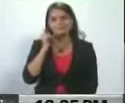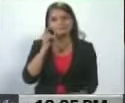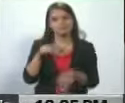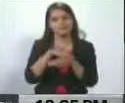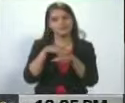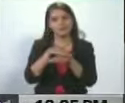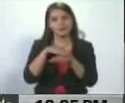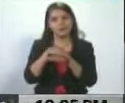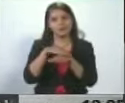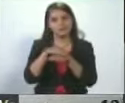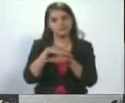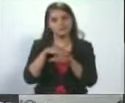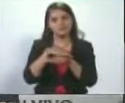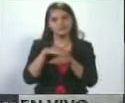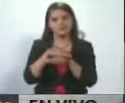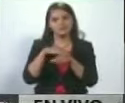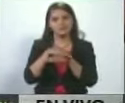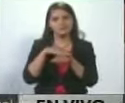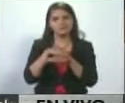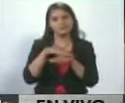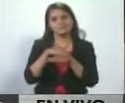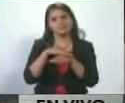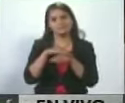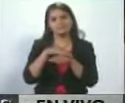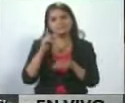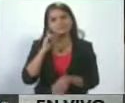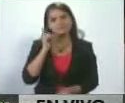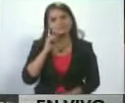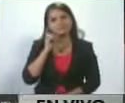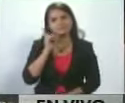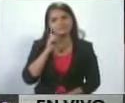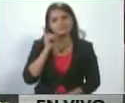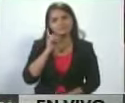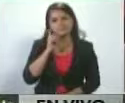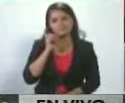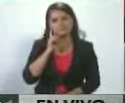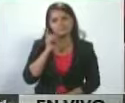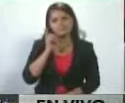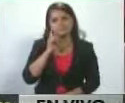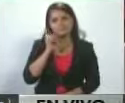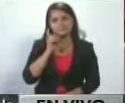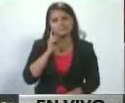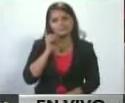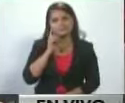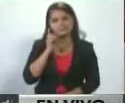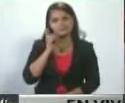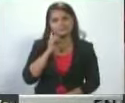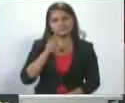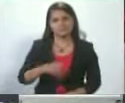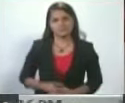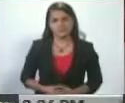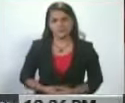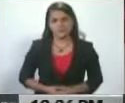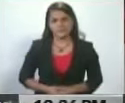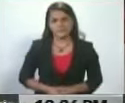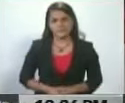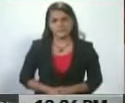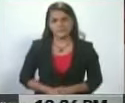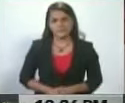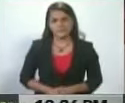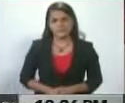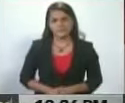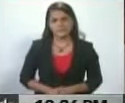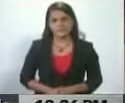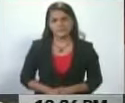a todos los compañeros y compañeras diputados, a los alcaldes, alcaldesas, pero sobre todo al hombre, a la